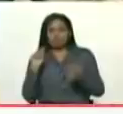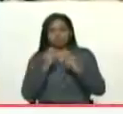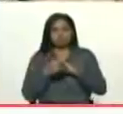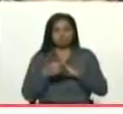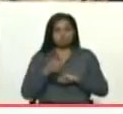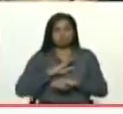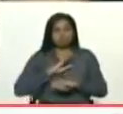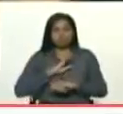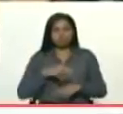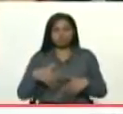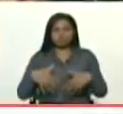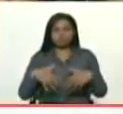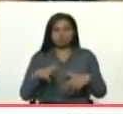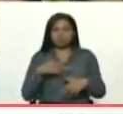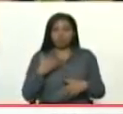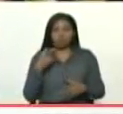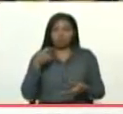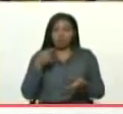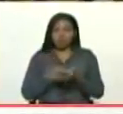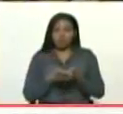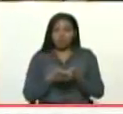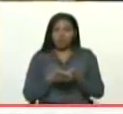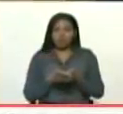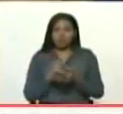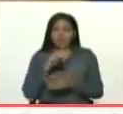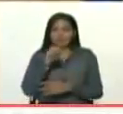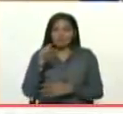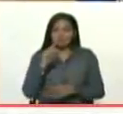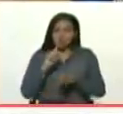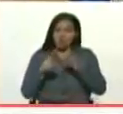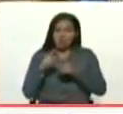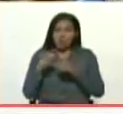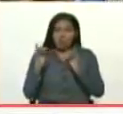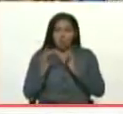financieras y pueda incorporarse aquel que no conozca,